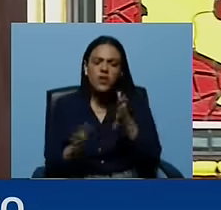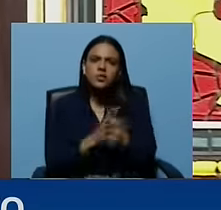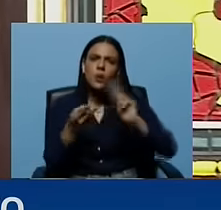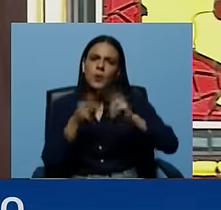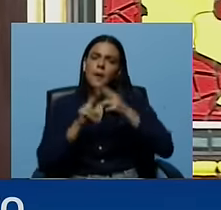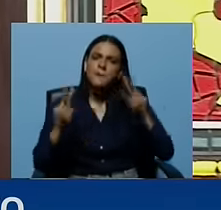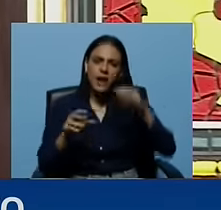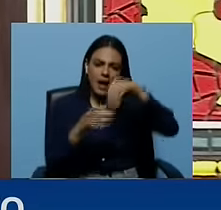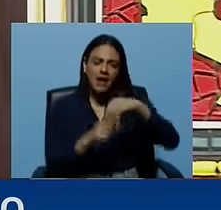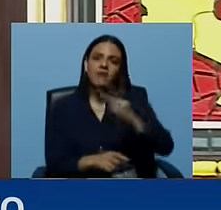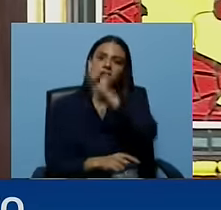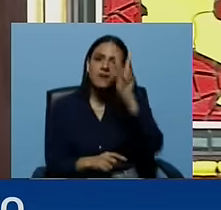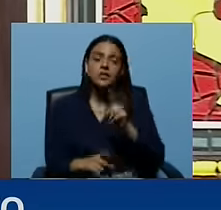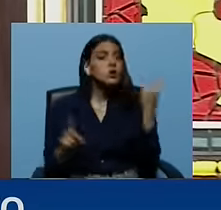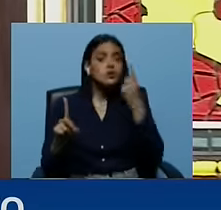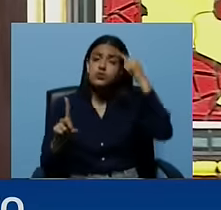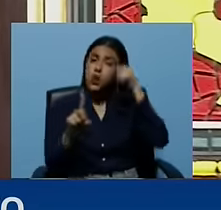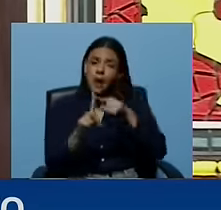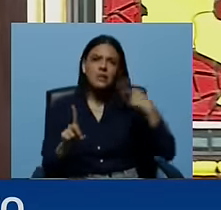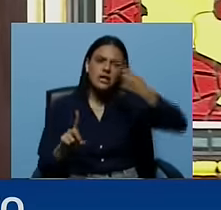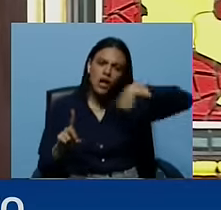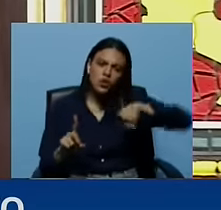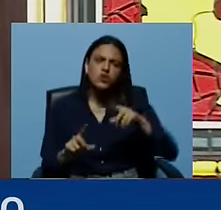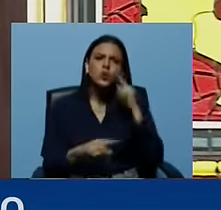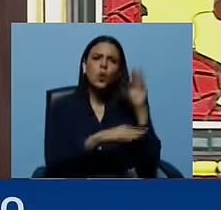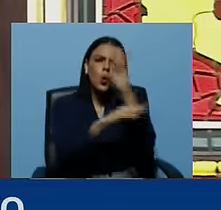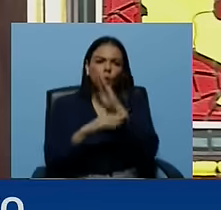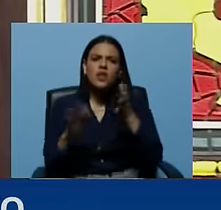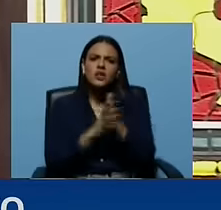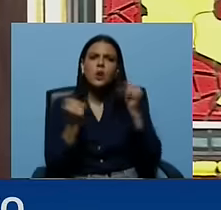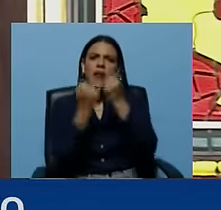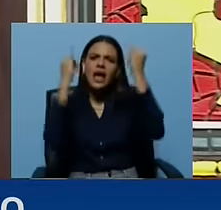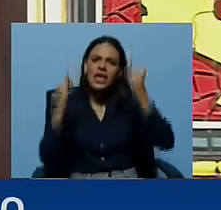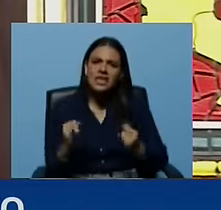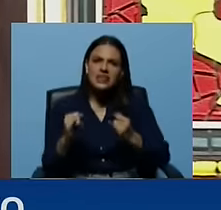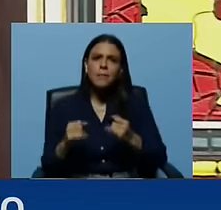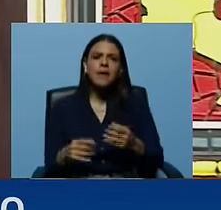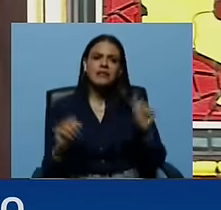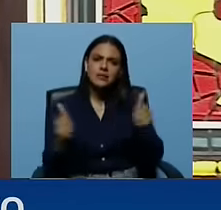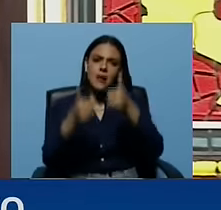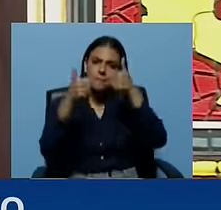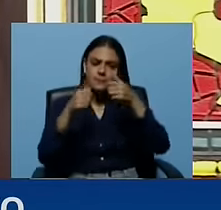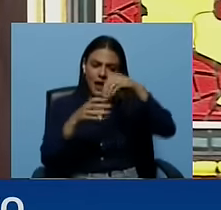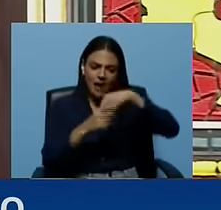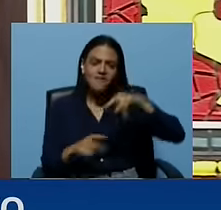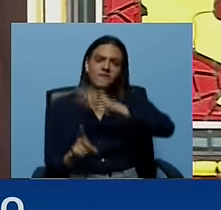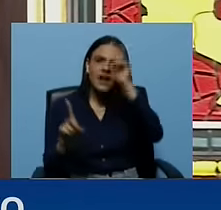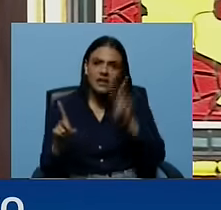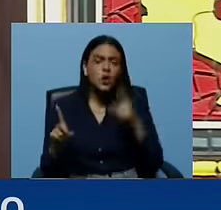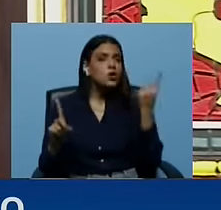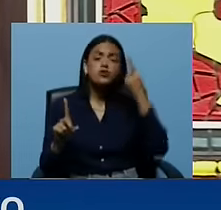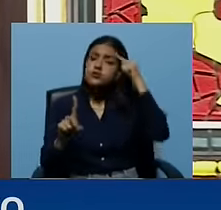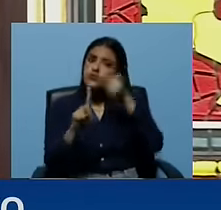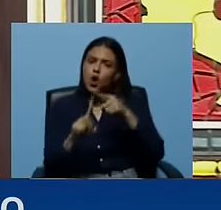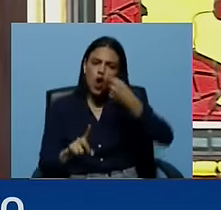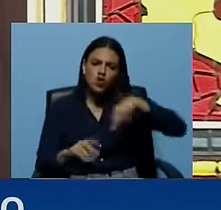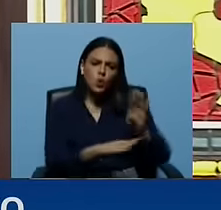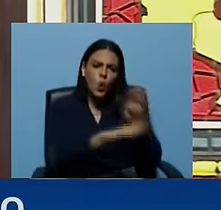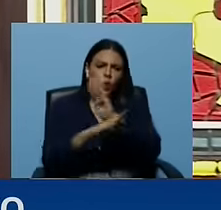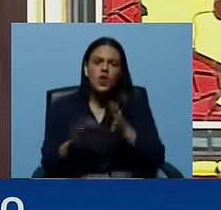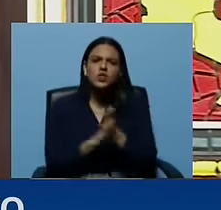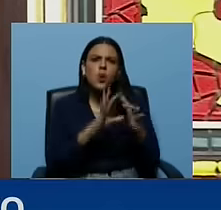país. Solo nosotros garantizamos la independencia y la integridad de Venezuela. Solo nosotros garantizamos la